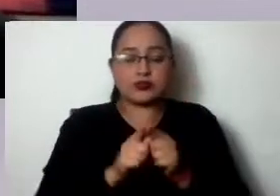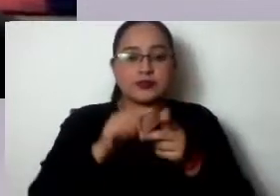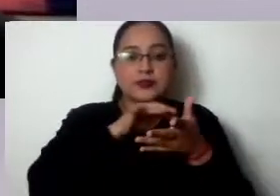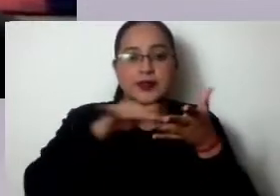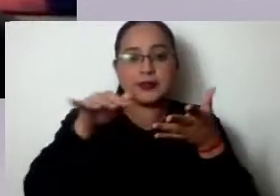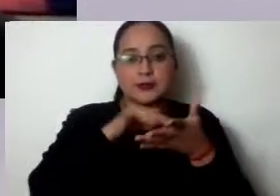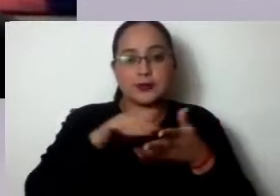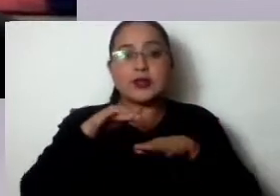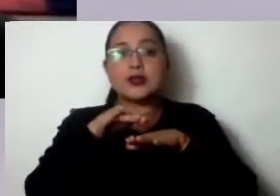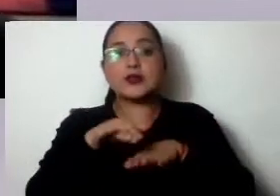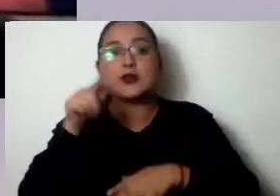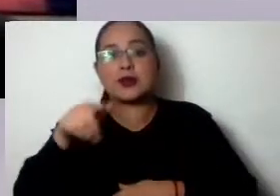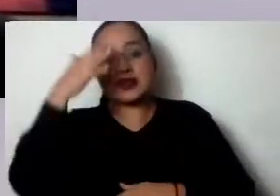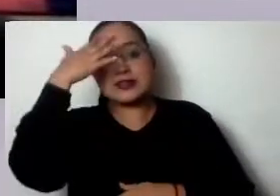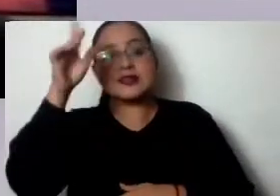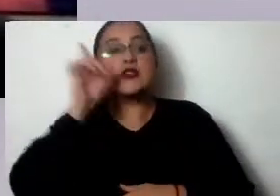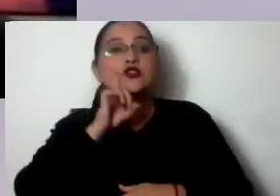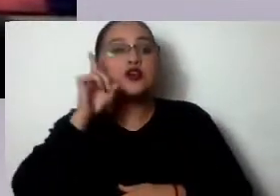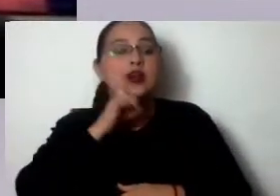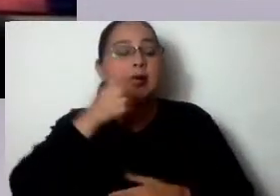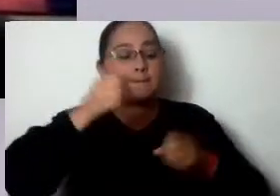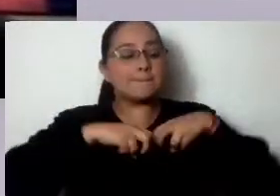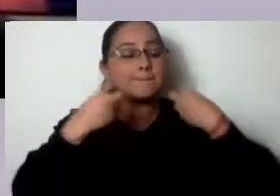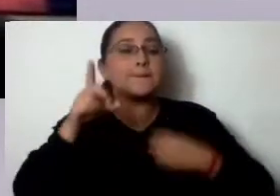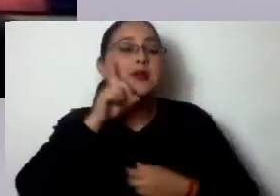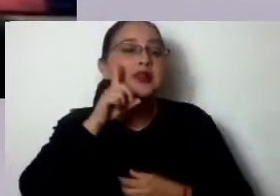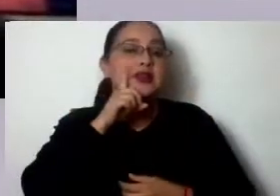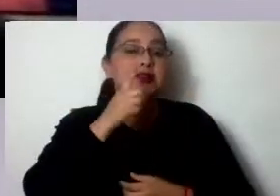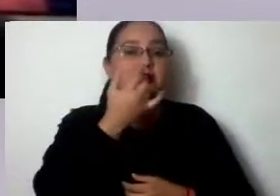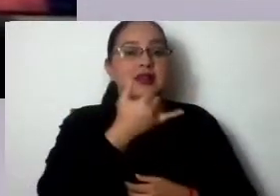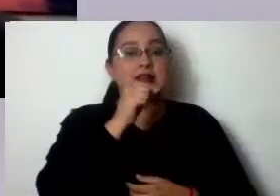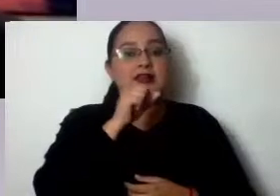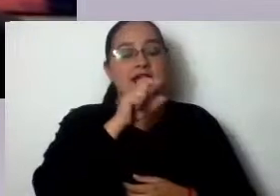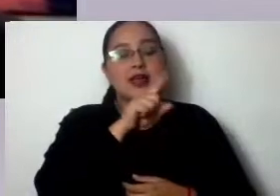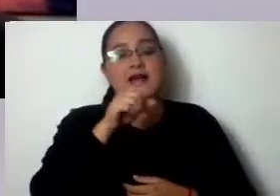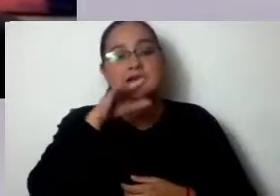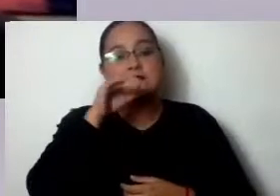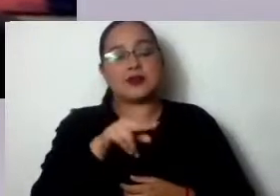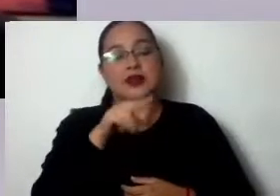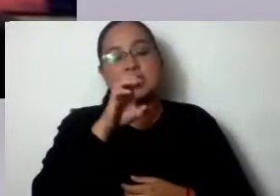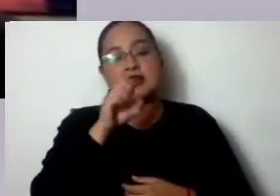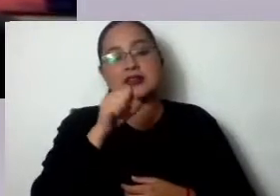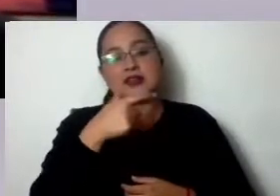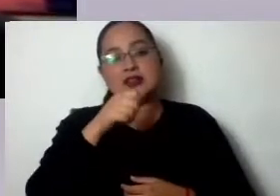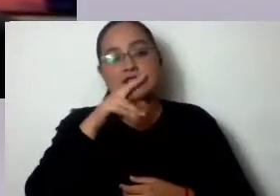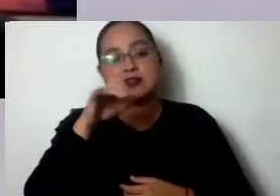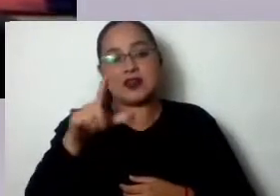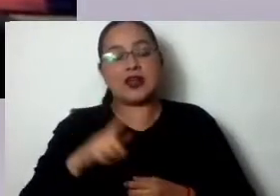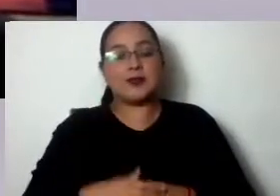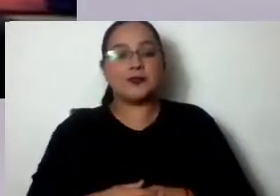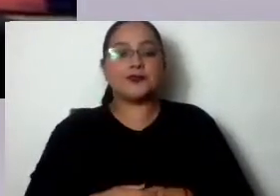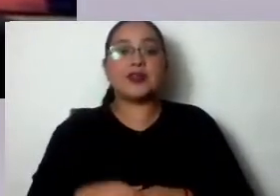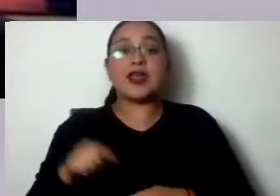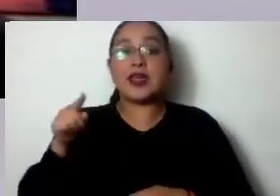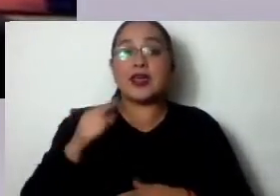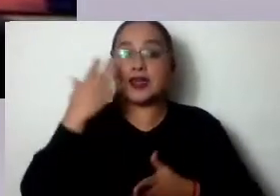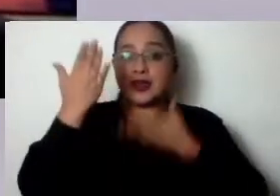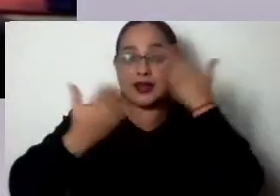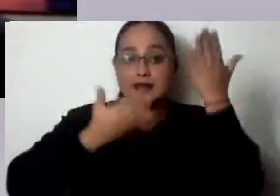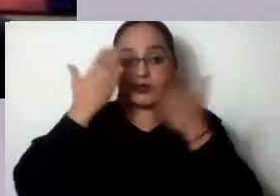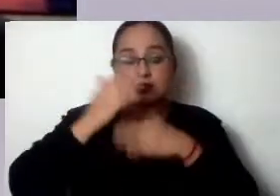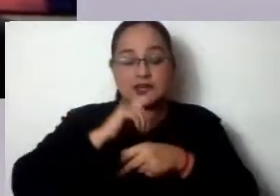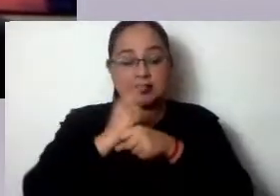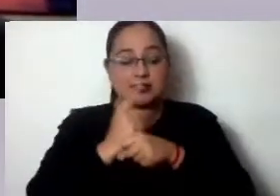de la señora ministra la industria la señora ministra escribe hermosa realizó sus estudios de licenciatura